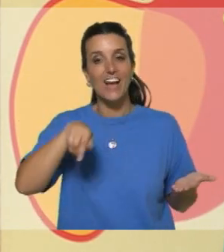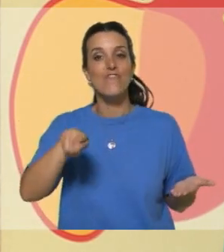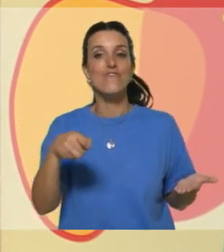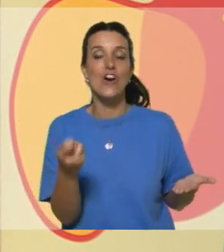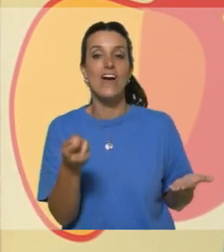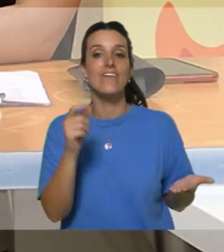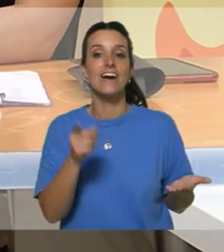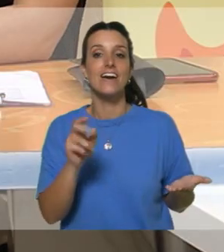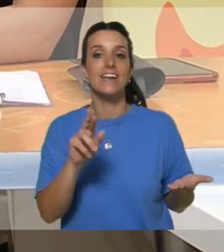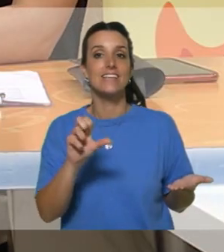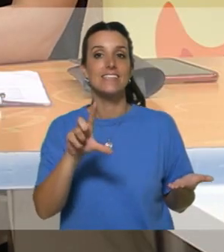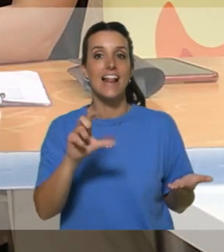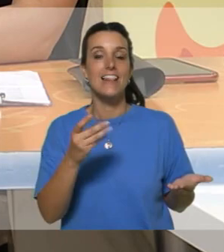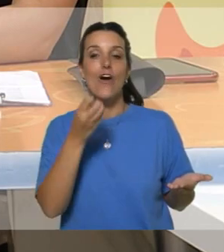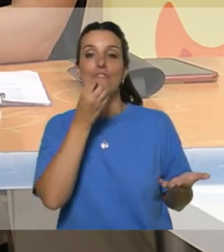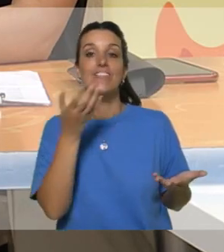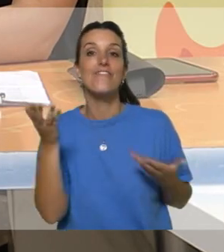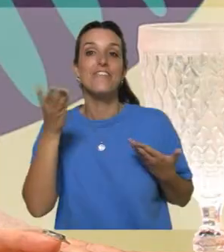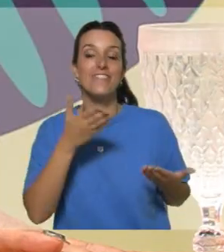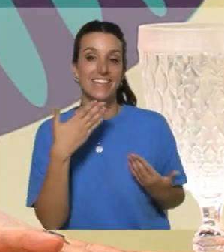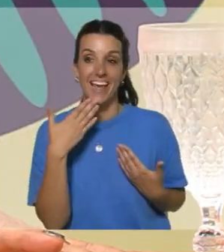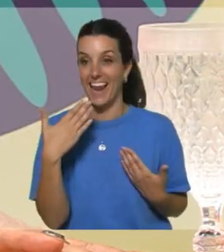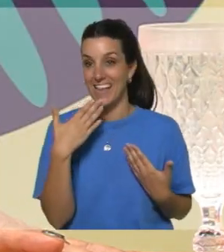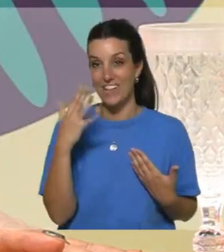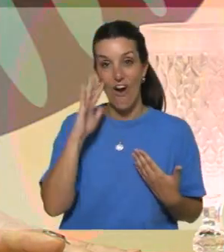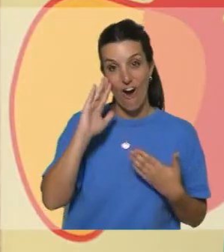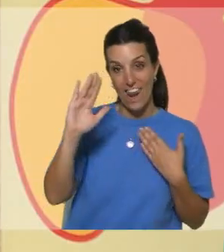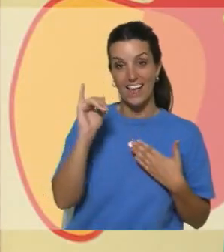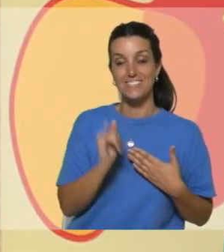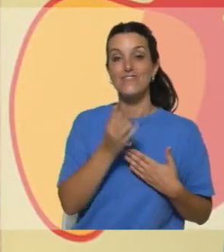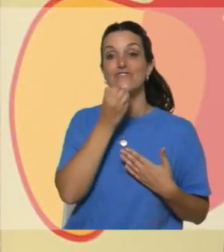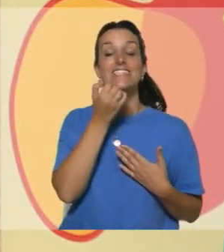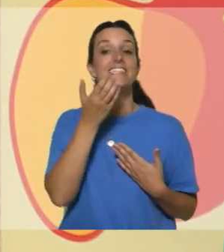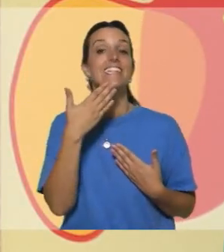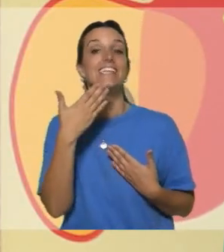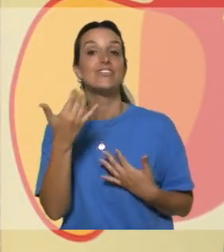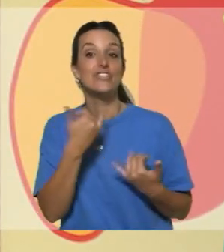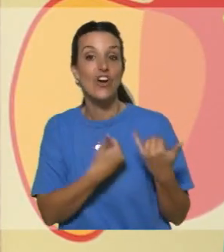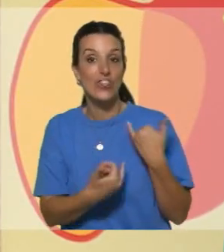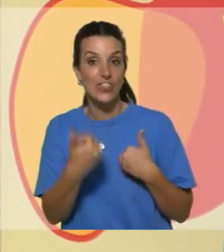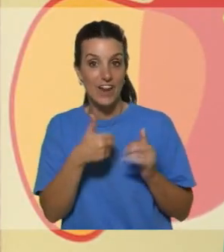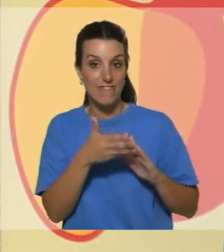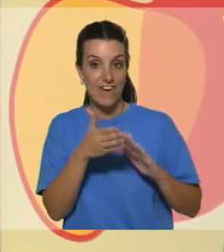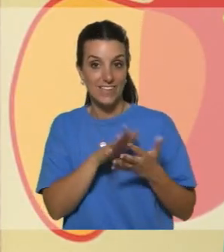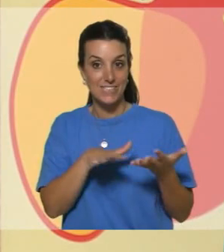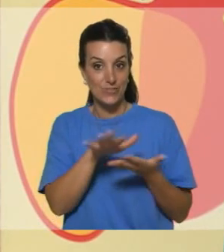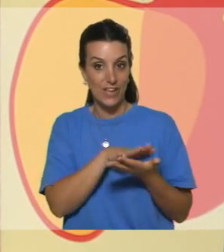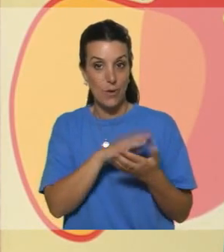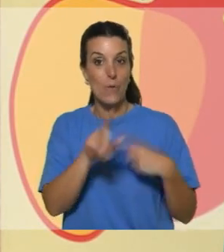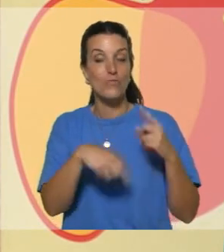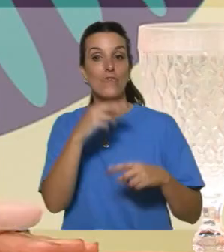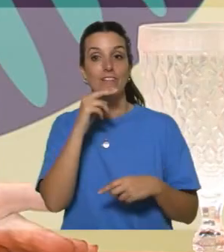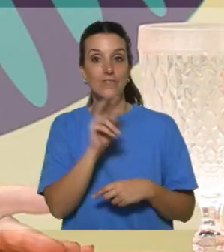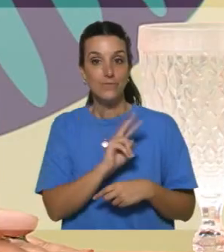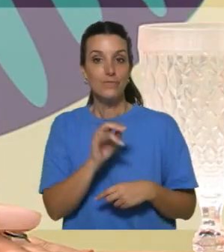a Griselda Leal. ¿Qué tal? Griselda, bienvenida, buenos días. Gracias, hola. Gracias por acompañarnos y por contarnos un poquito de lo que va a estar pasando el próximo viernes